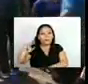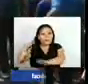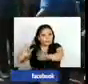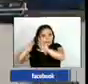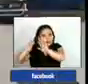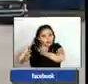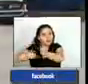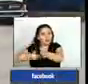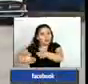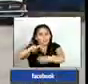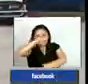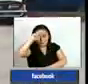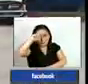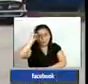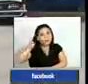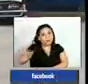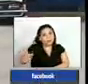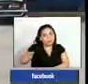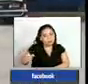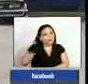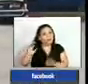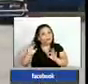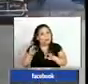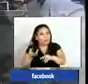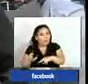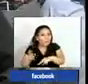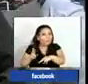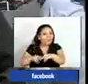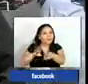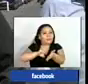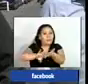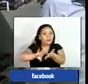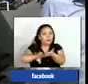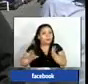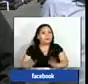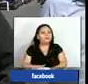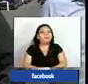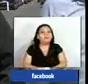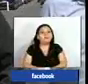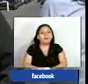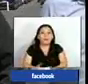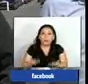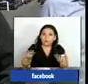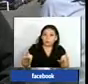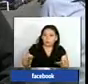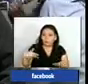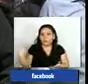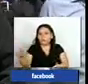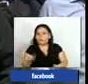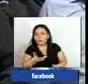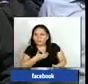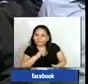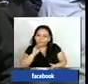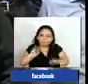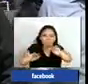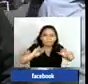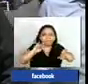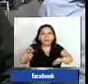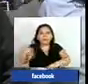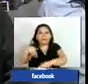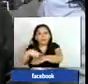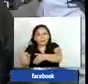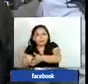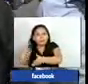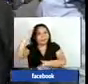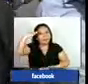transporte colectivo de pasajeros haya un aumento a las tarifas. Así que hacemos ese llamado a los señores diputados, señoras